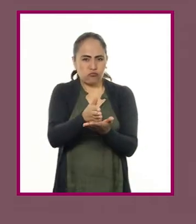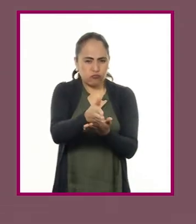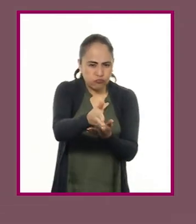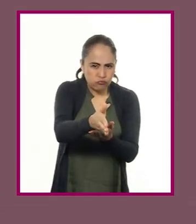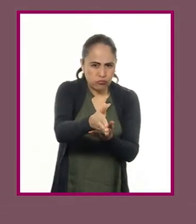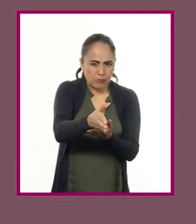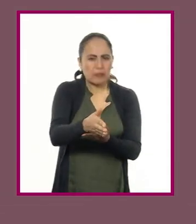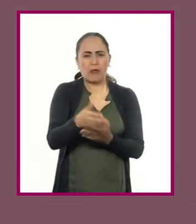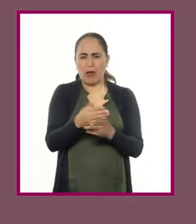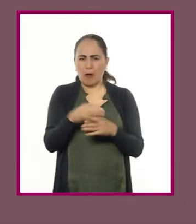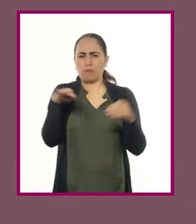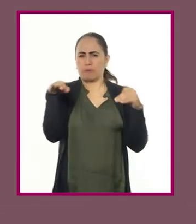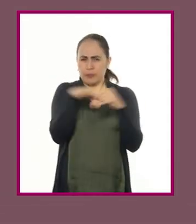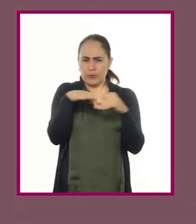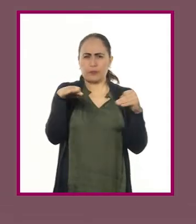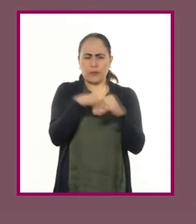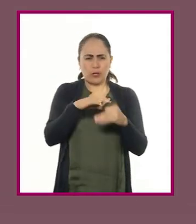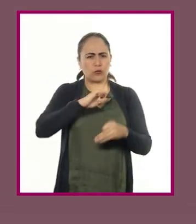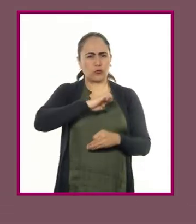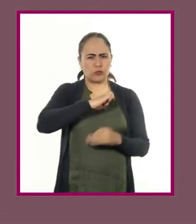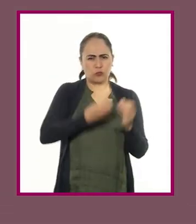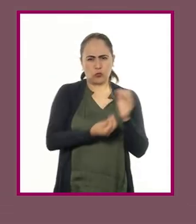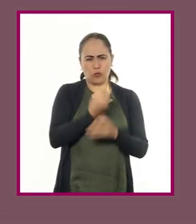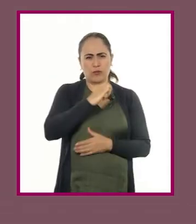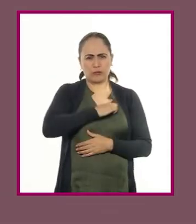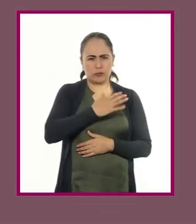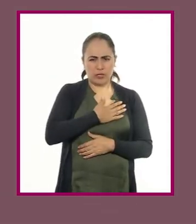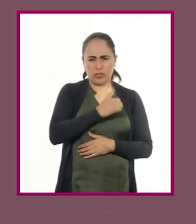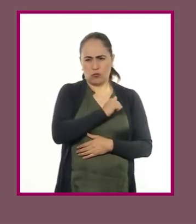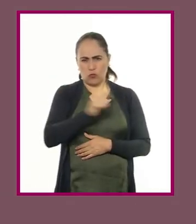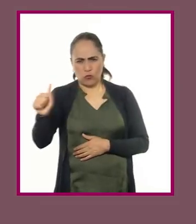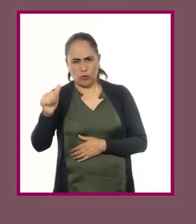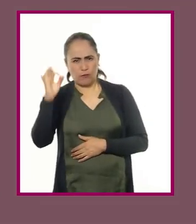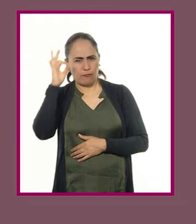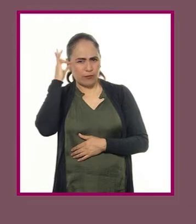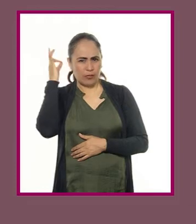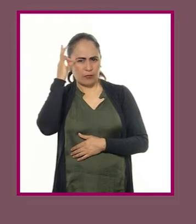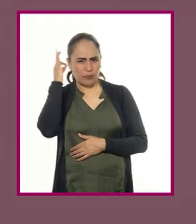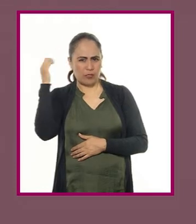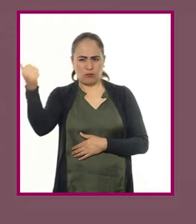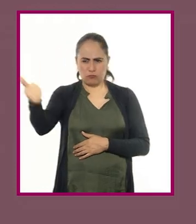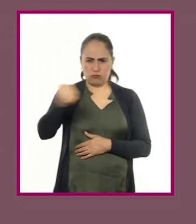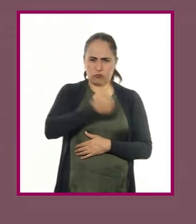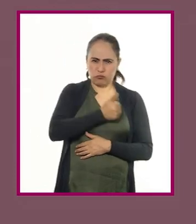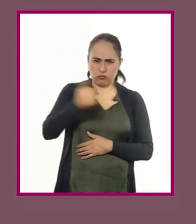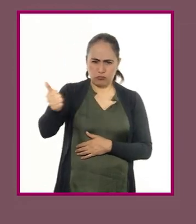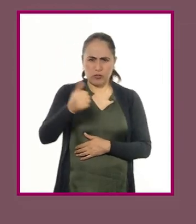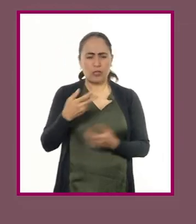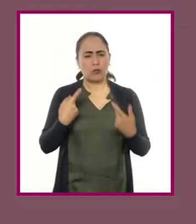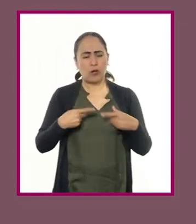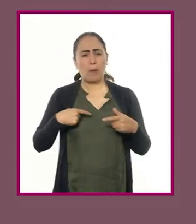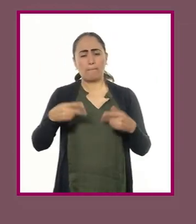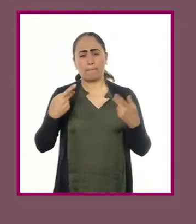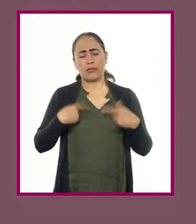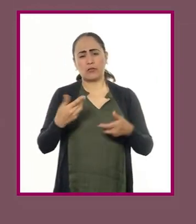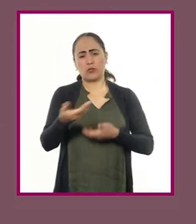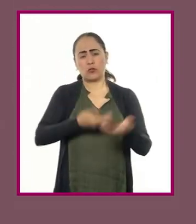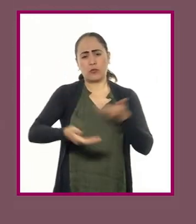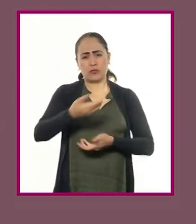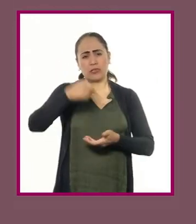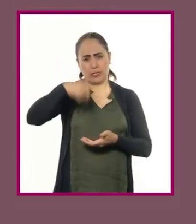menos regular de Nueva España a Filipinas. Los comerciantes de la Ciudad de México también son los